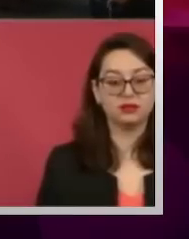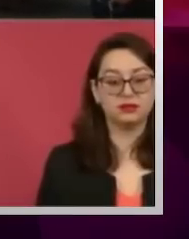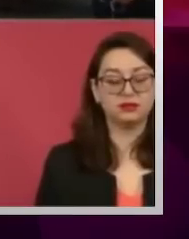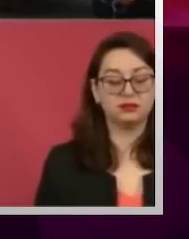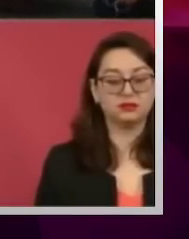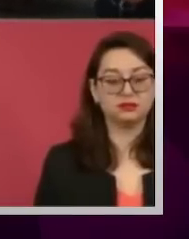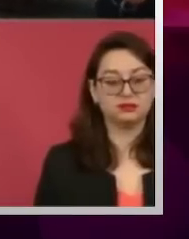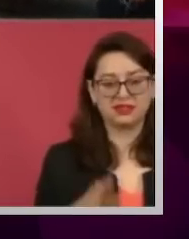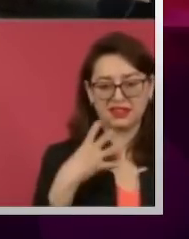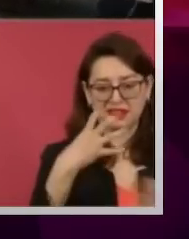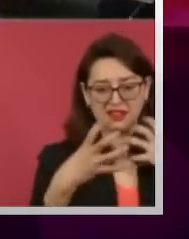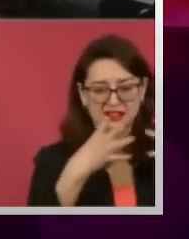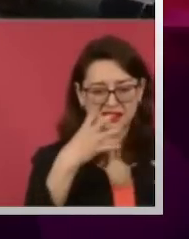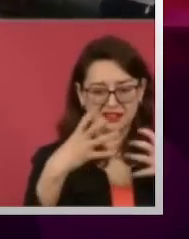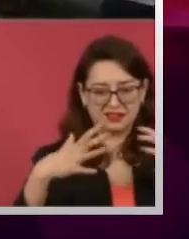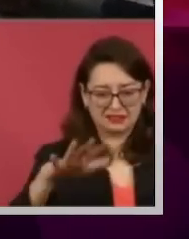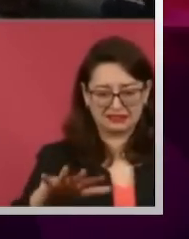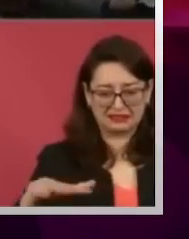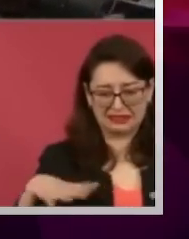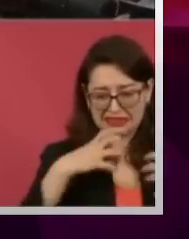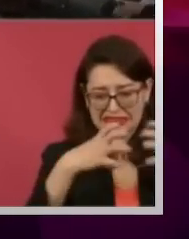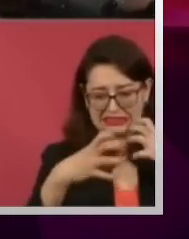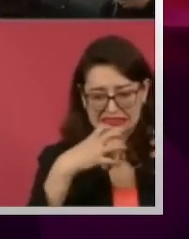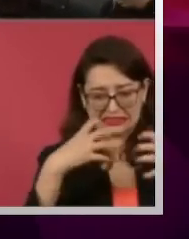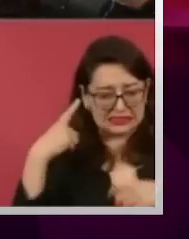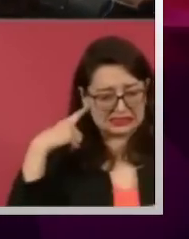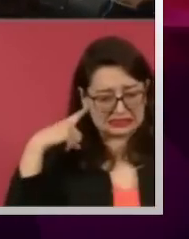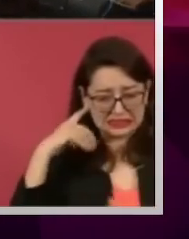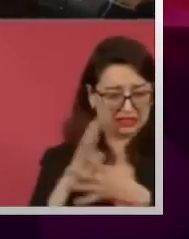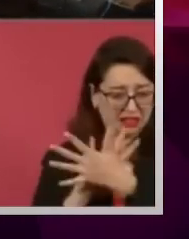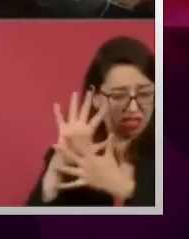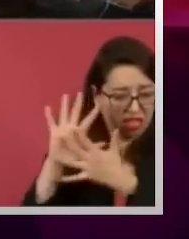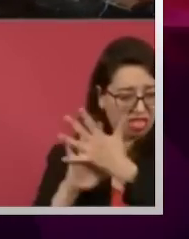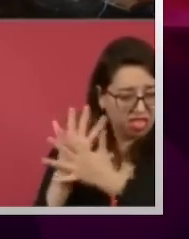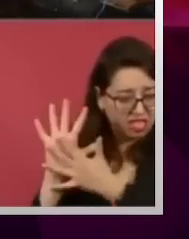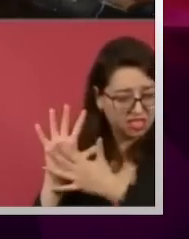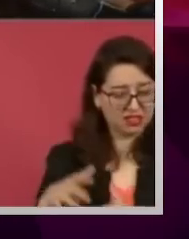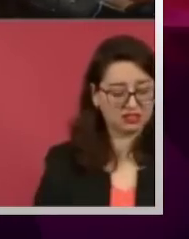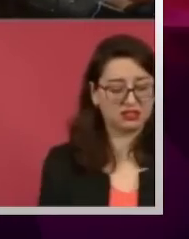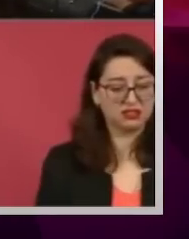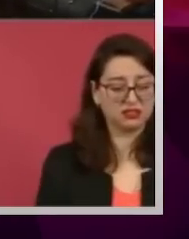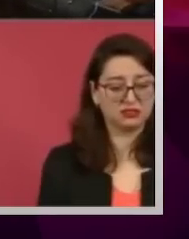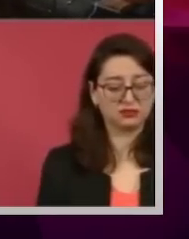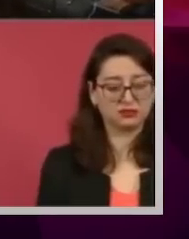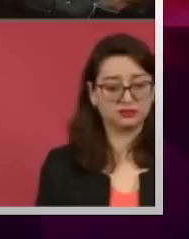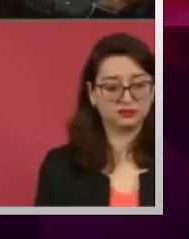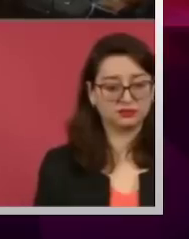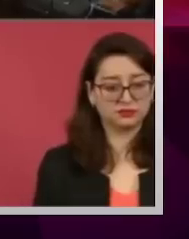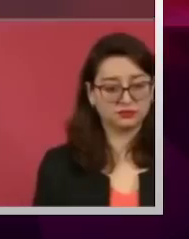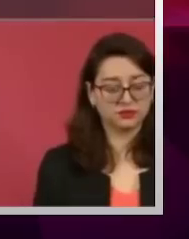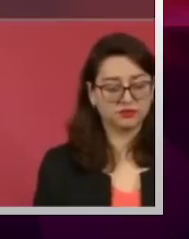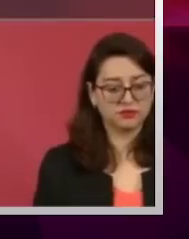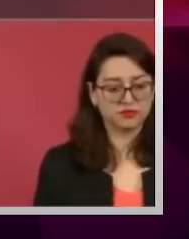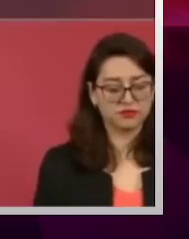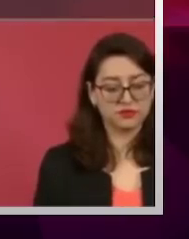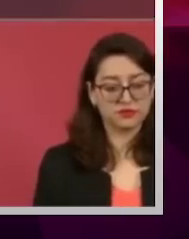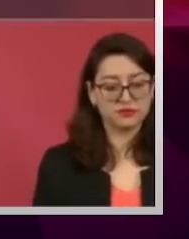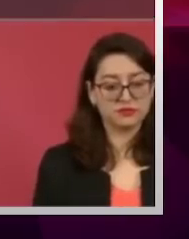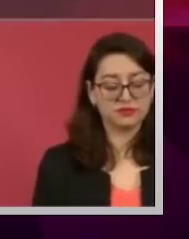fiscalía anticorrupción tiene datos sobre eso fue creo que el día 14